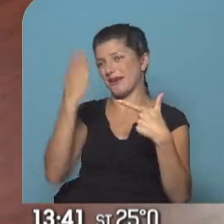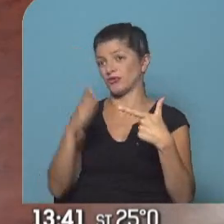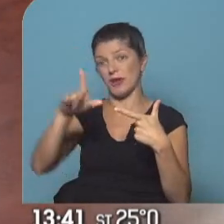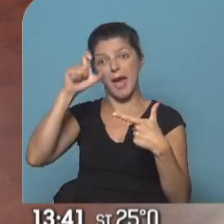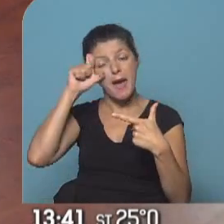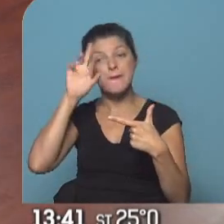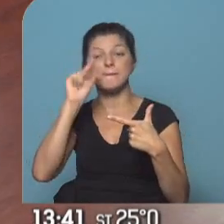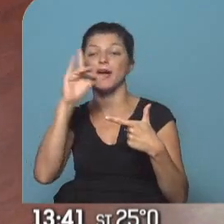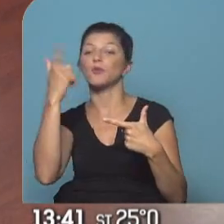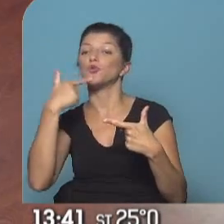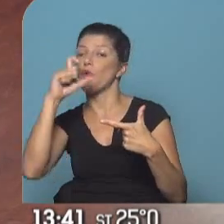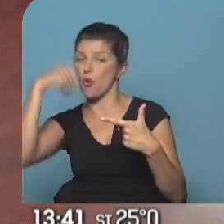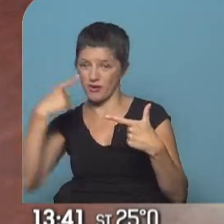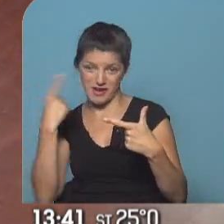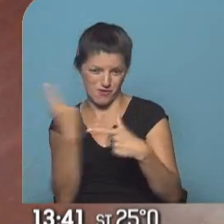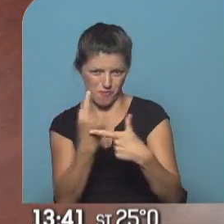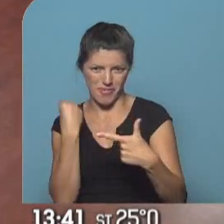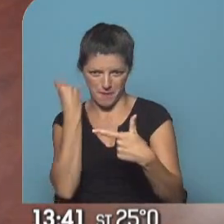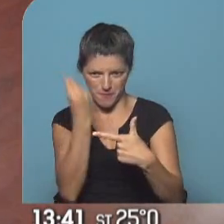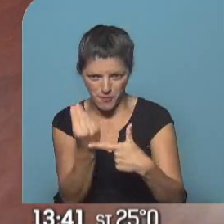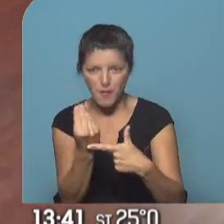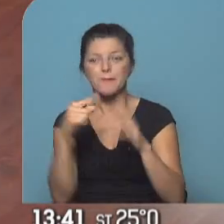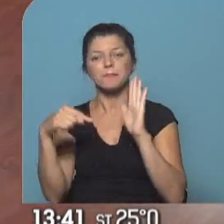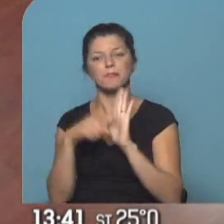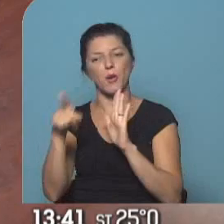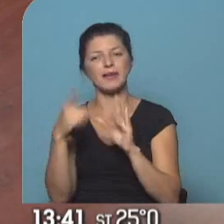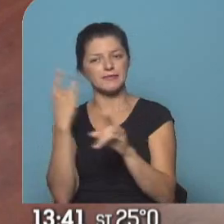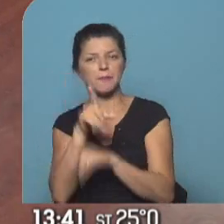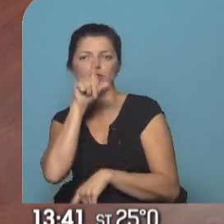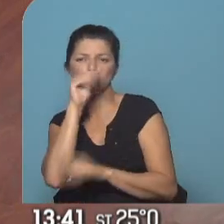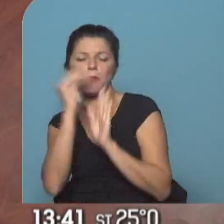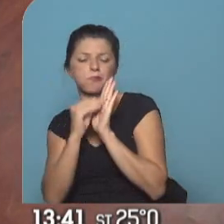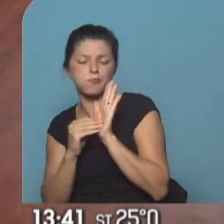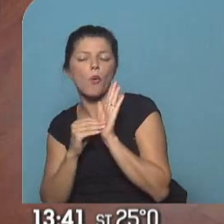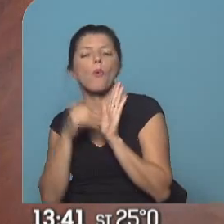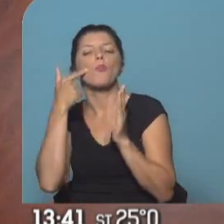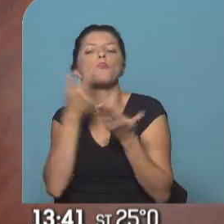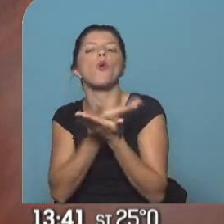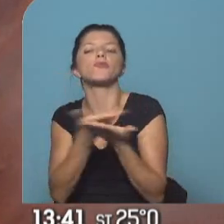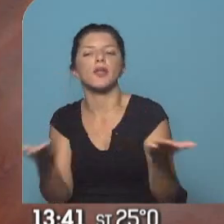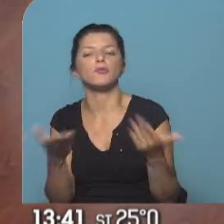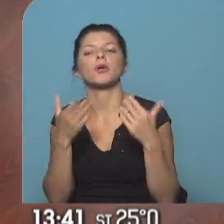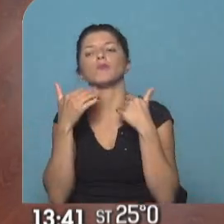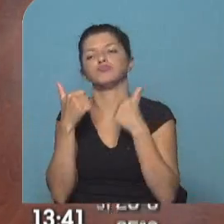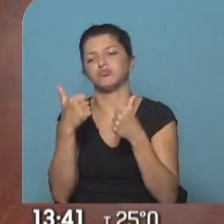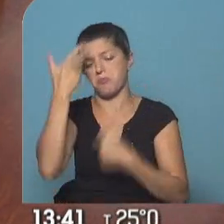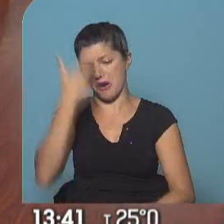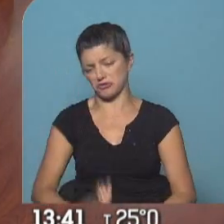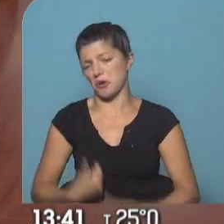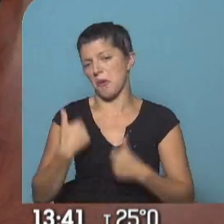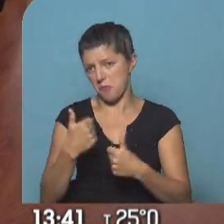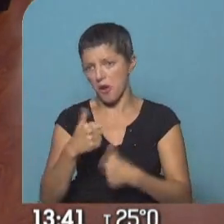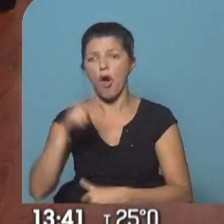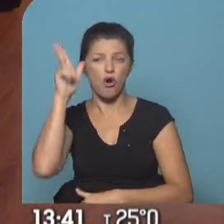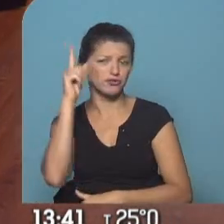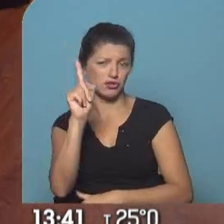la justicia, pero está ahí y está muy presente y tuiteando cosas increíbles tratando de mostrar lo bien que está físicamente a los